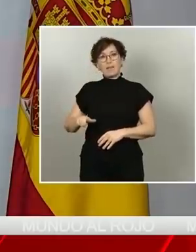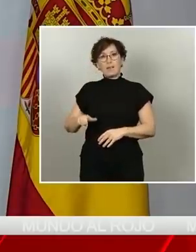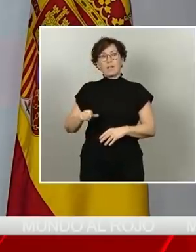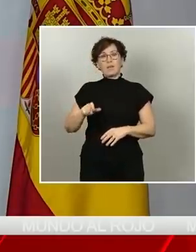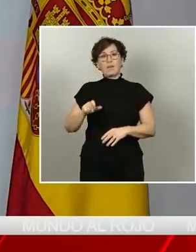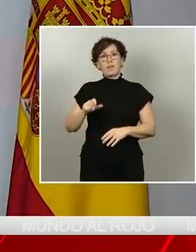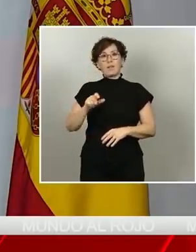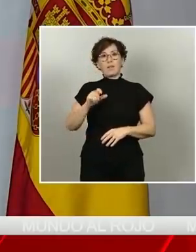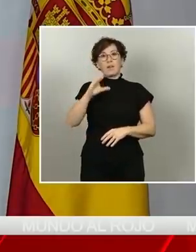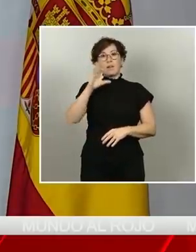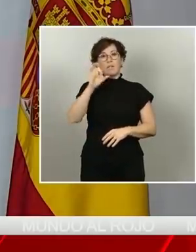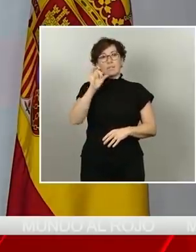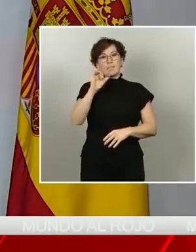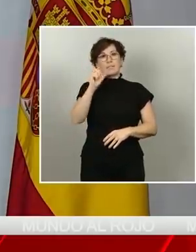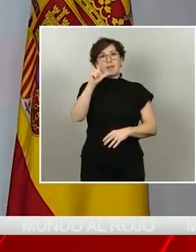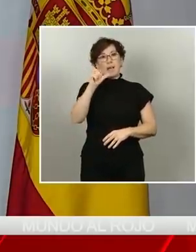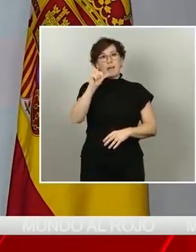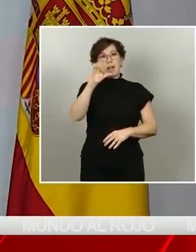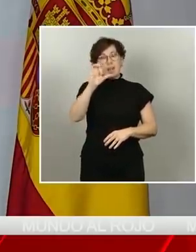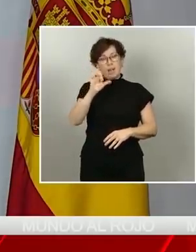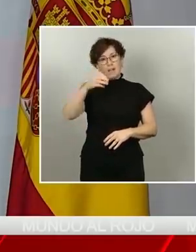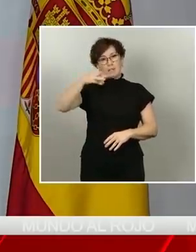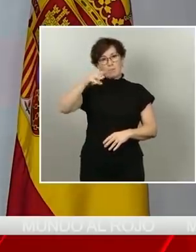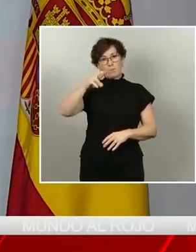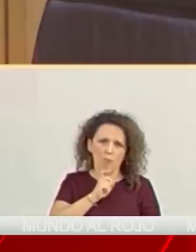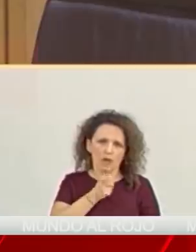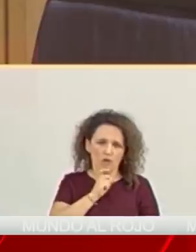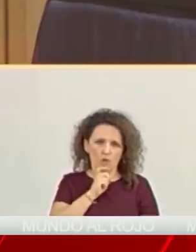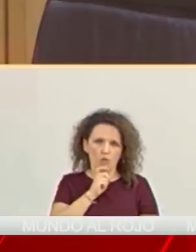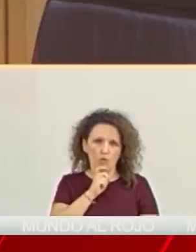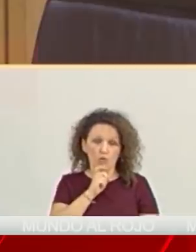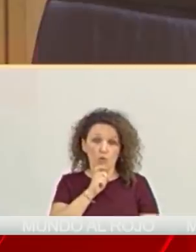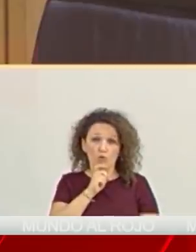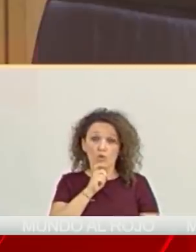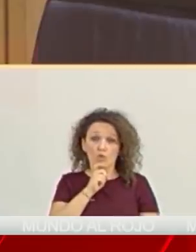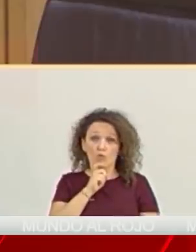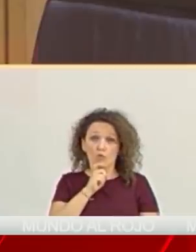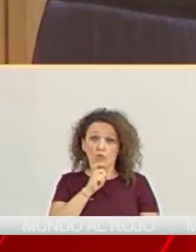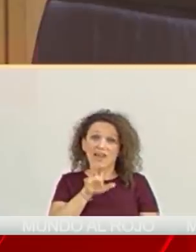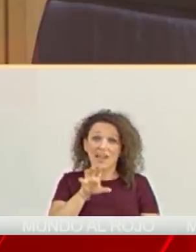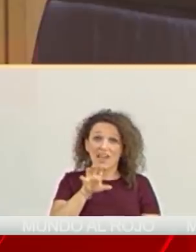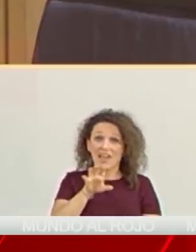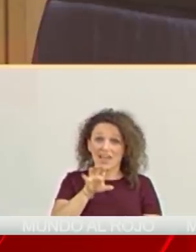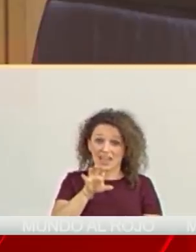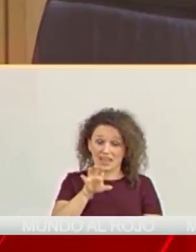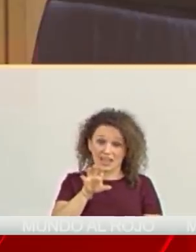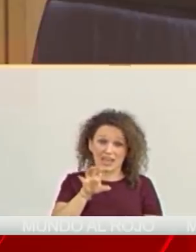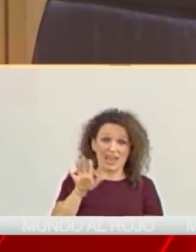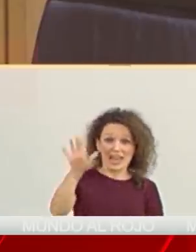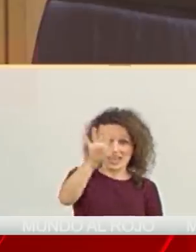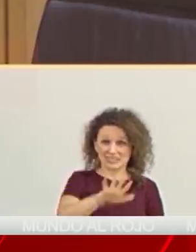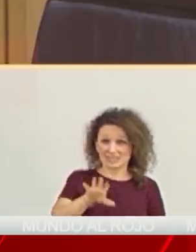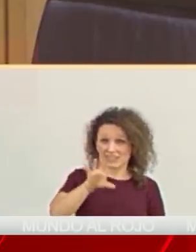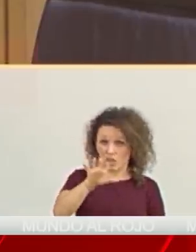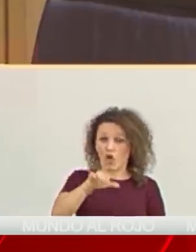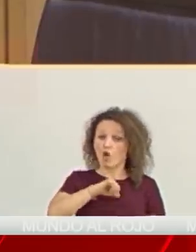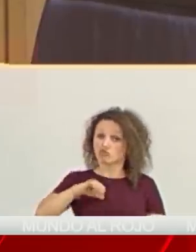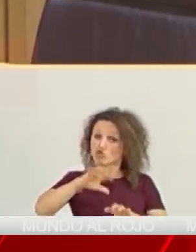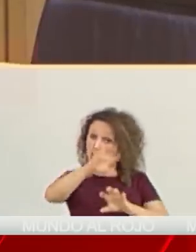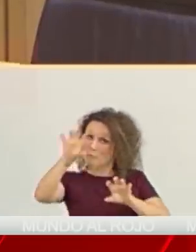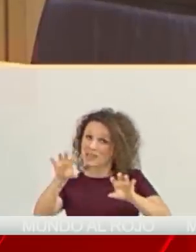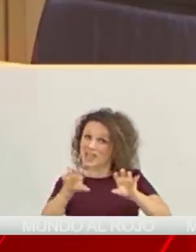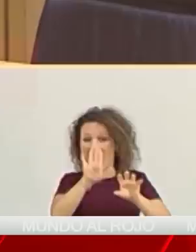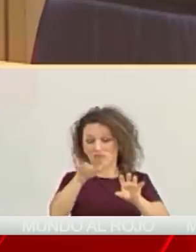que sacaba petróleo del juzgado número 5 cuando ese juzgado lo dirigía a